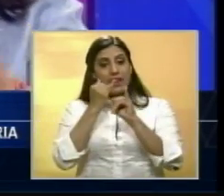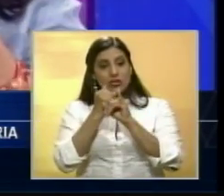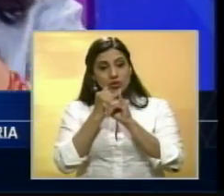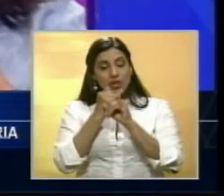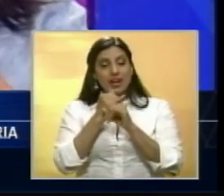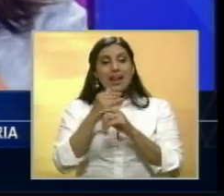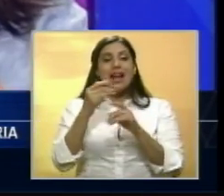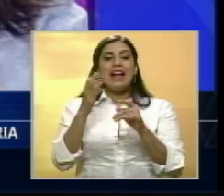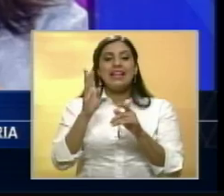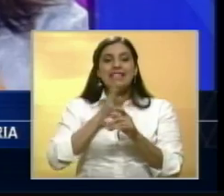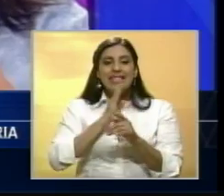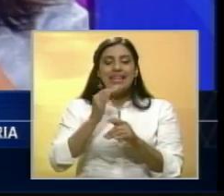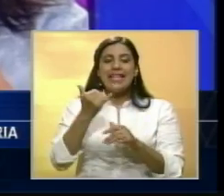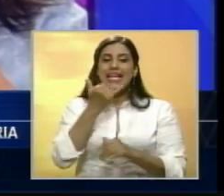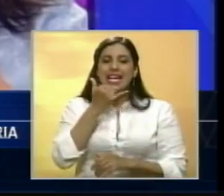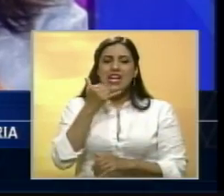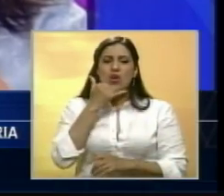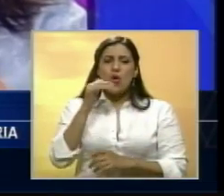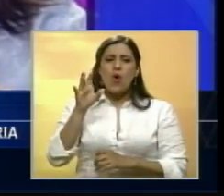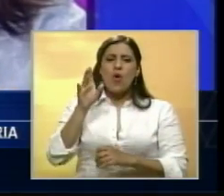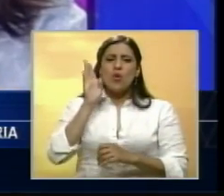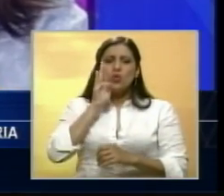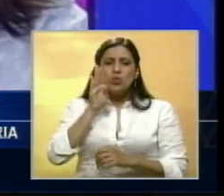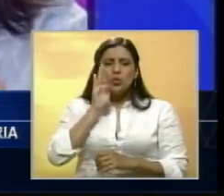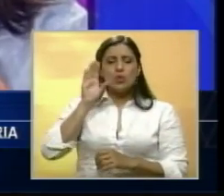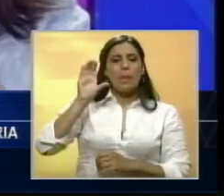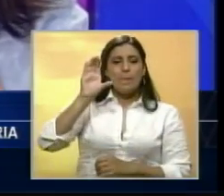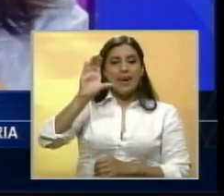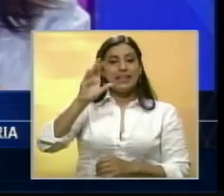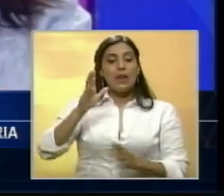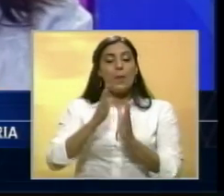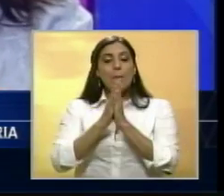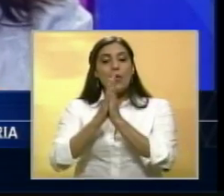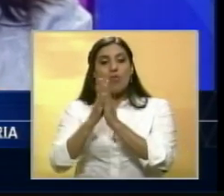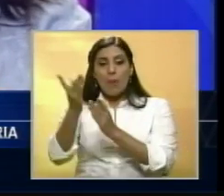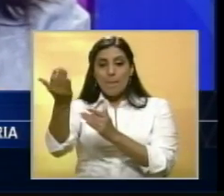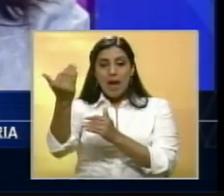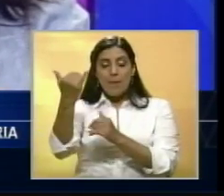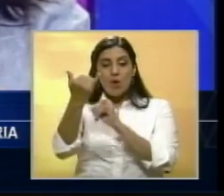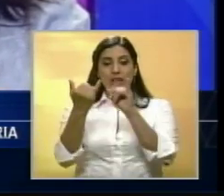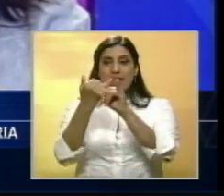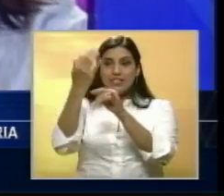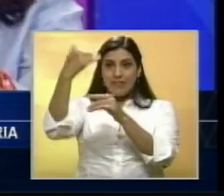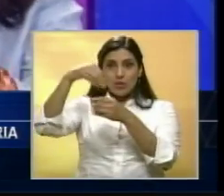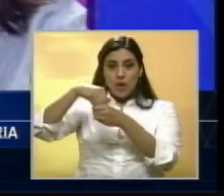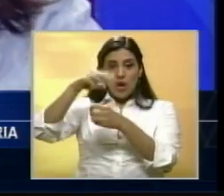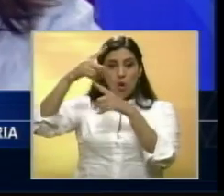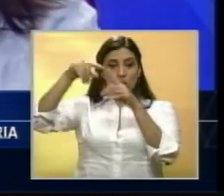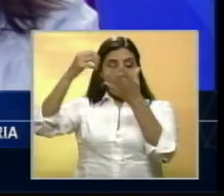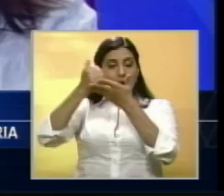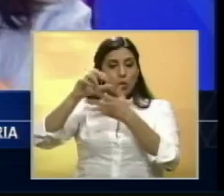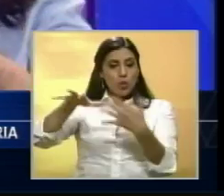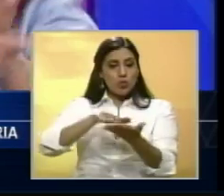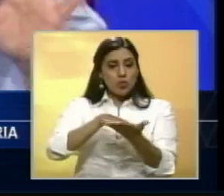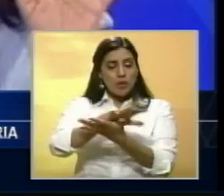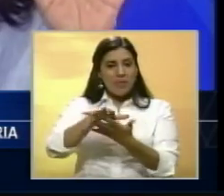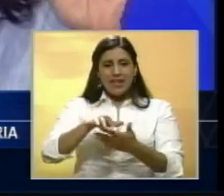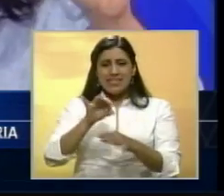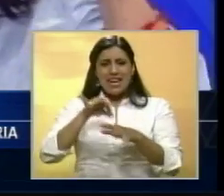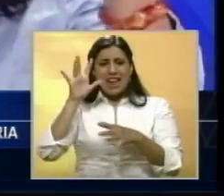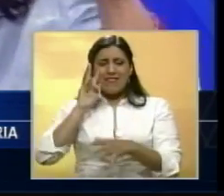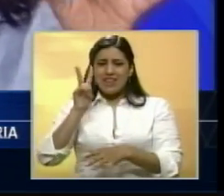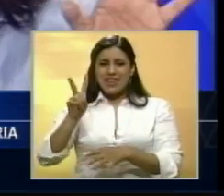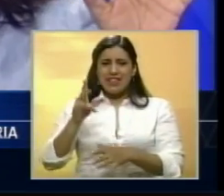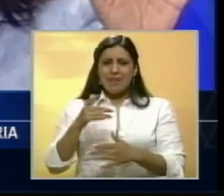internacionales, han cometido un delito de lesa patria, que es pedir la intervención internacional en Venezuela. Eso es sumamente grave, eso creo